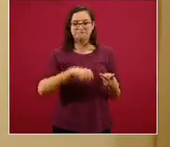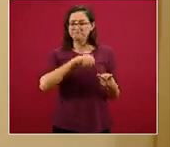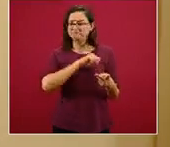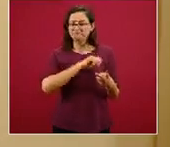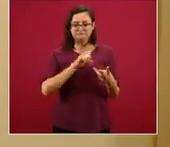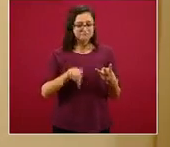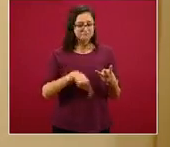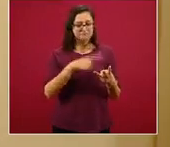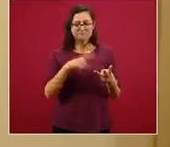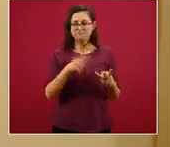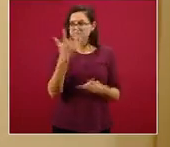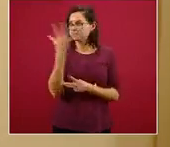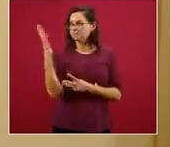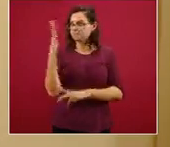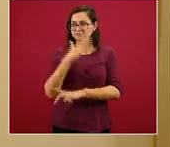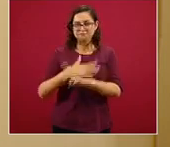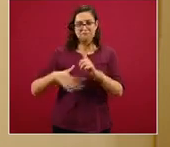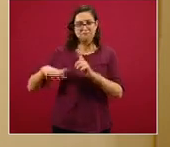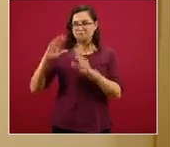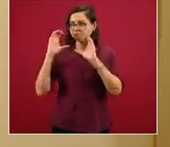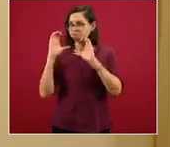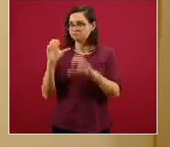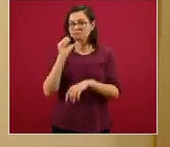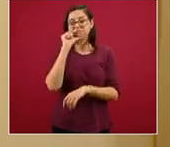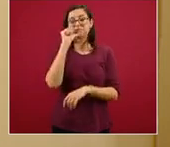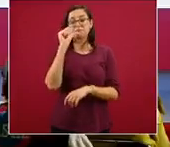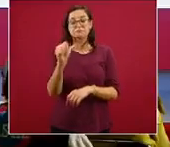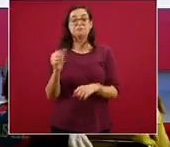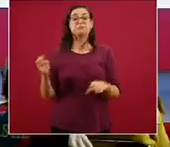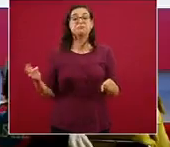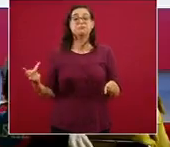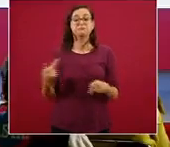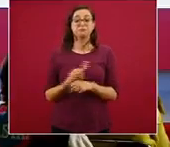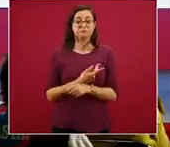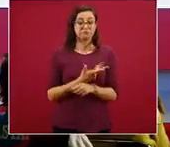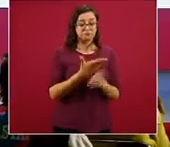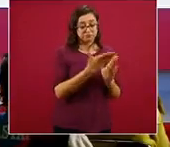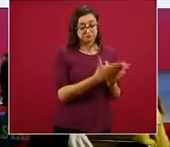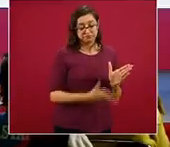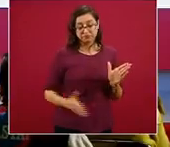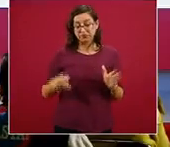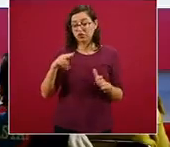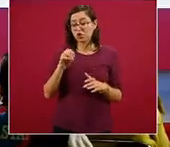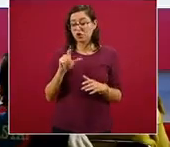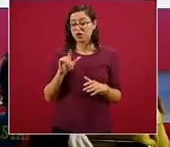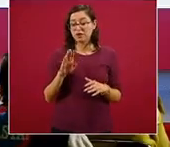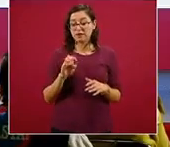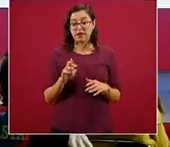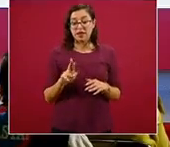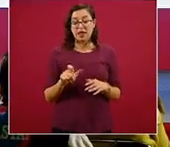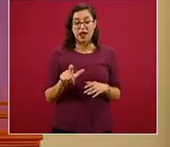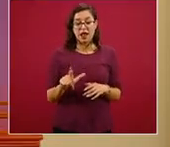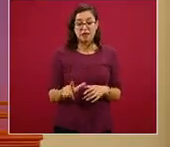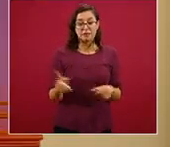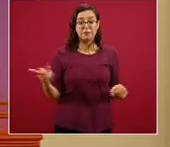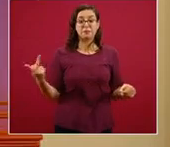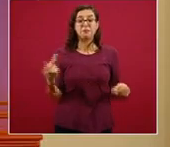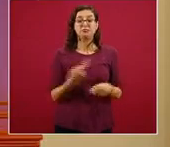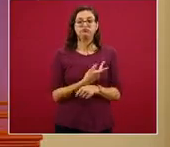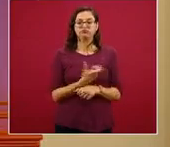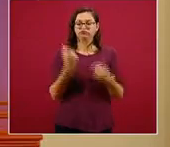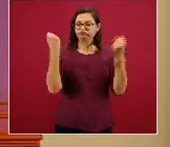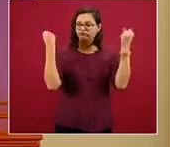no sustentable. En síntesis, podemos decir que este modelo neoliberal impuso un